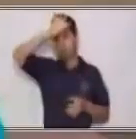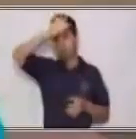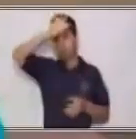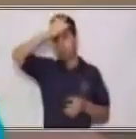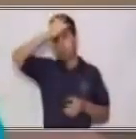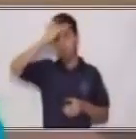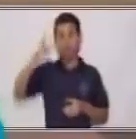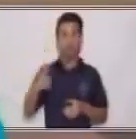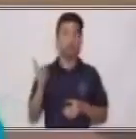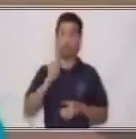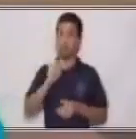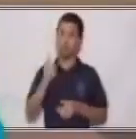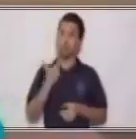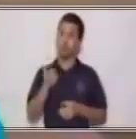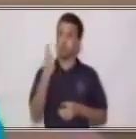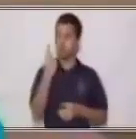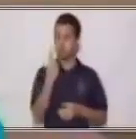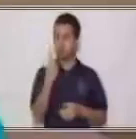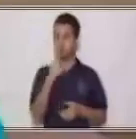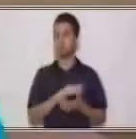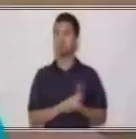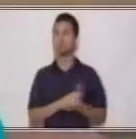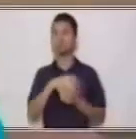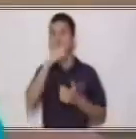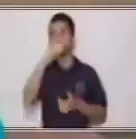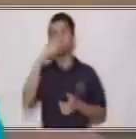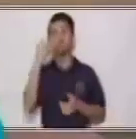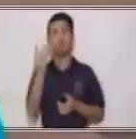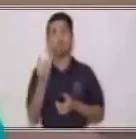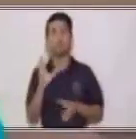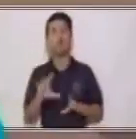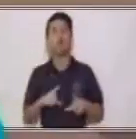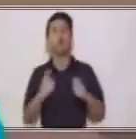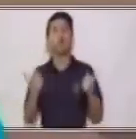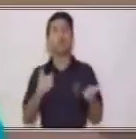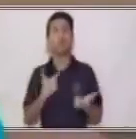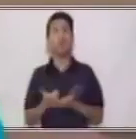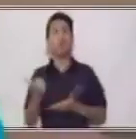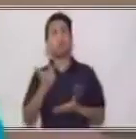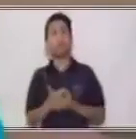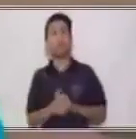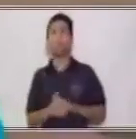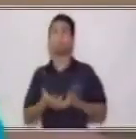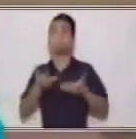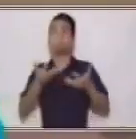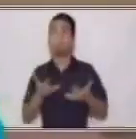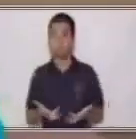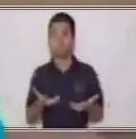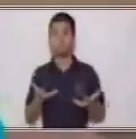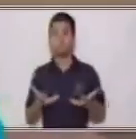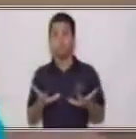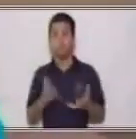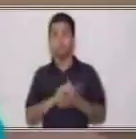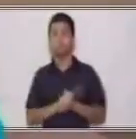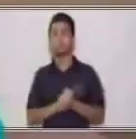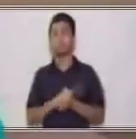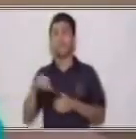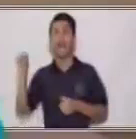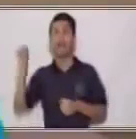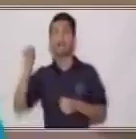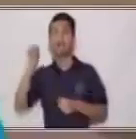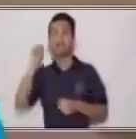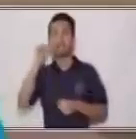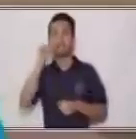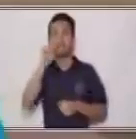por unidad. El tomate, ¿cómo lo compramos? Por peso. Las zanahorias